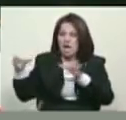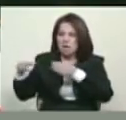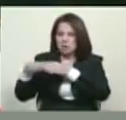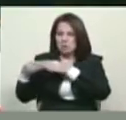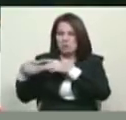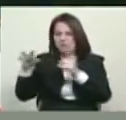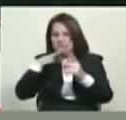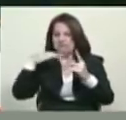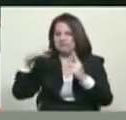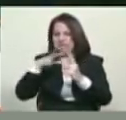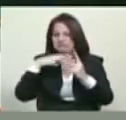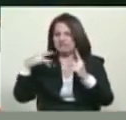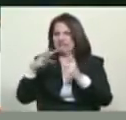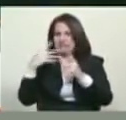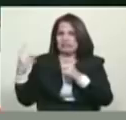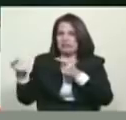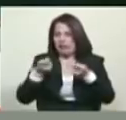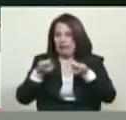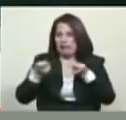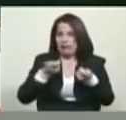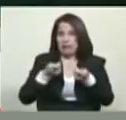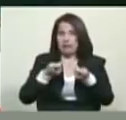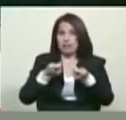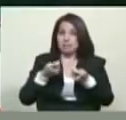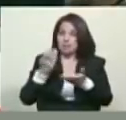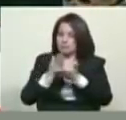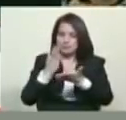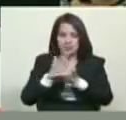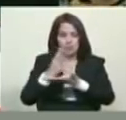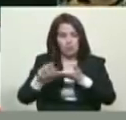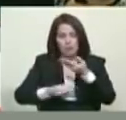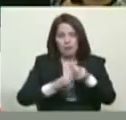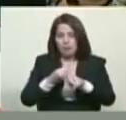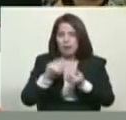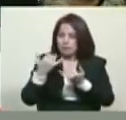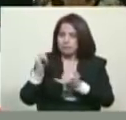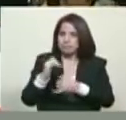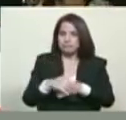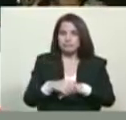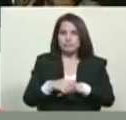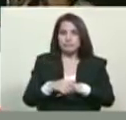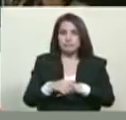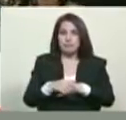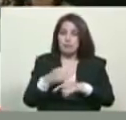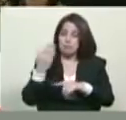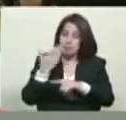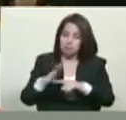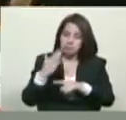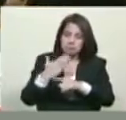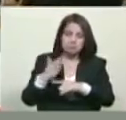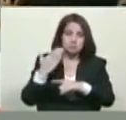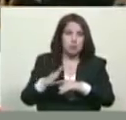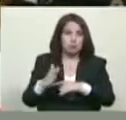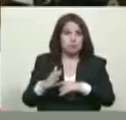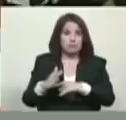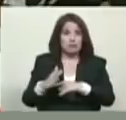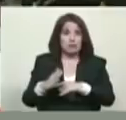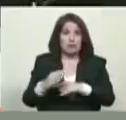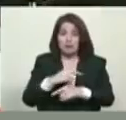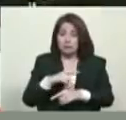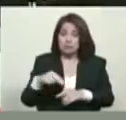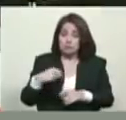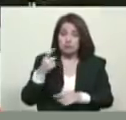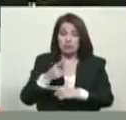Habrán siempre políticas de intervención, sin embargo, hay todos a defender. Por eso digo,